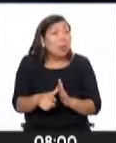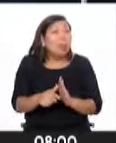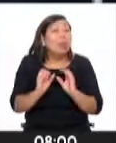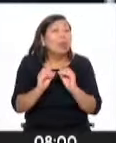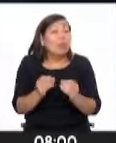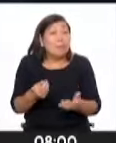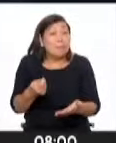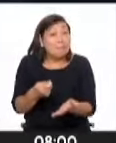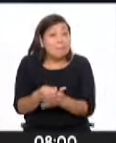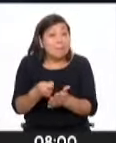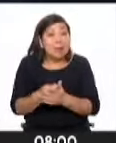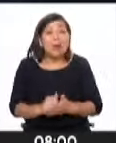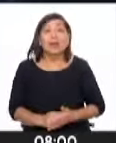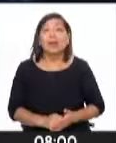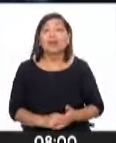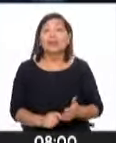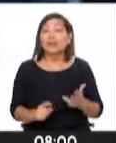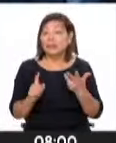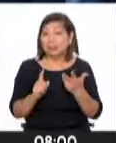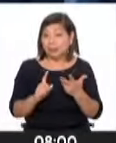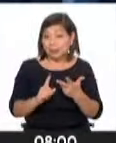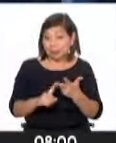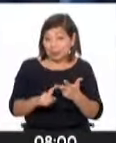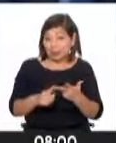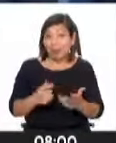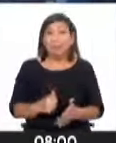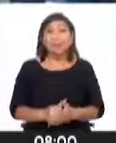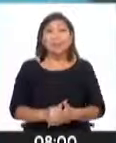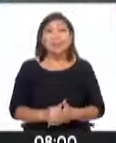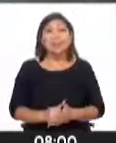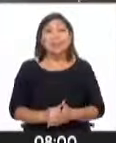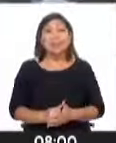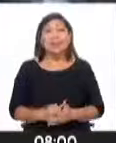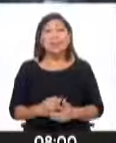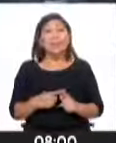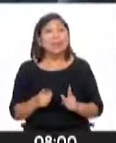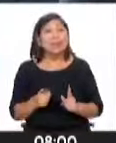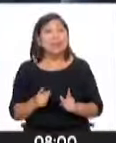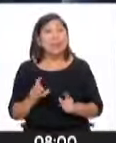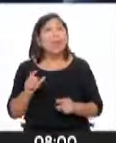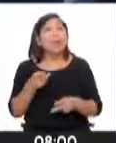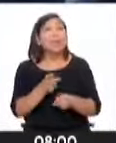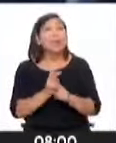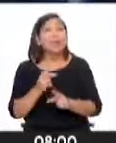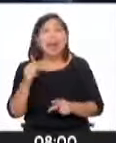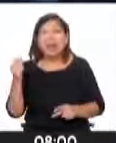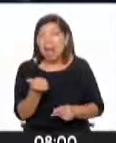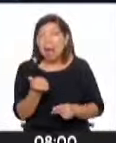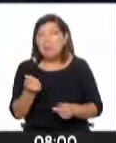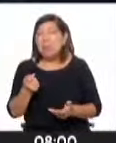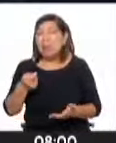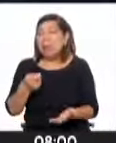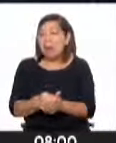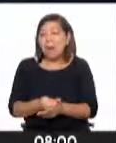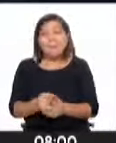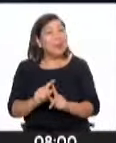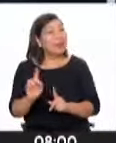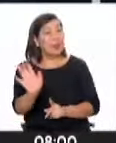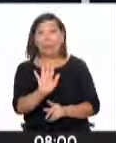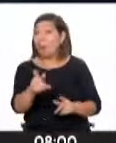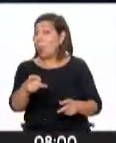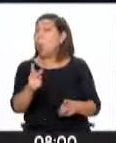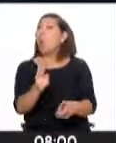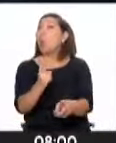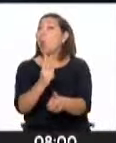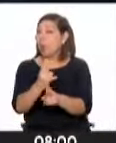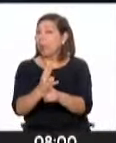otorgar este financiamiento. Y lo tercero es evitar descargar estas aplicaciones que dicen préstamos al toque, préstamos al instante. Peor todavía, porque uno a